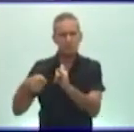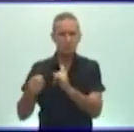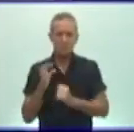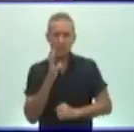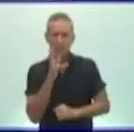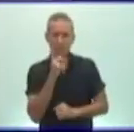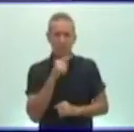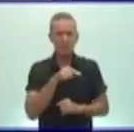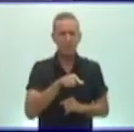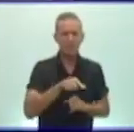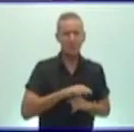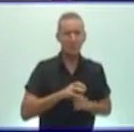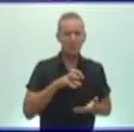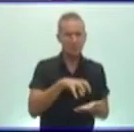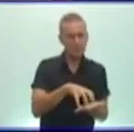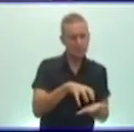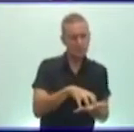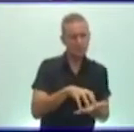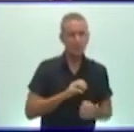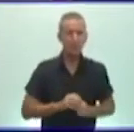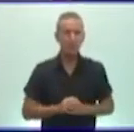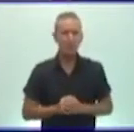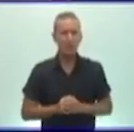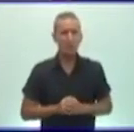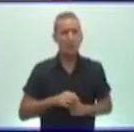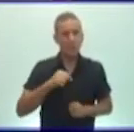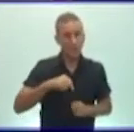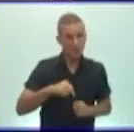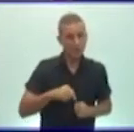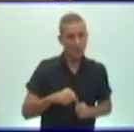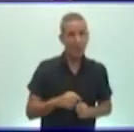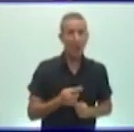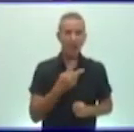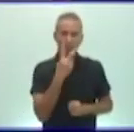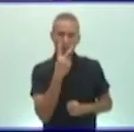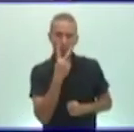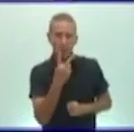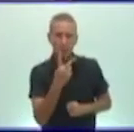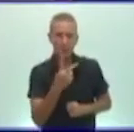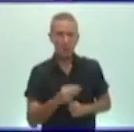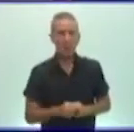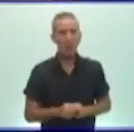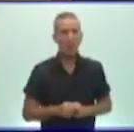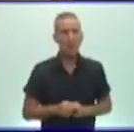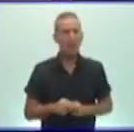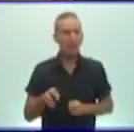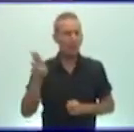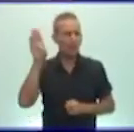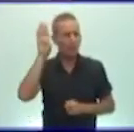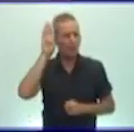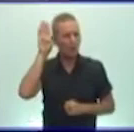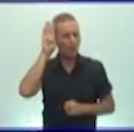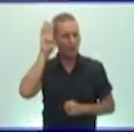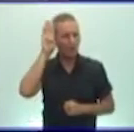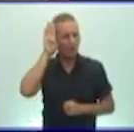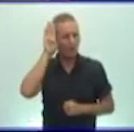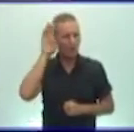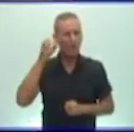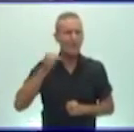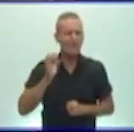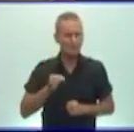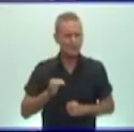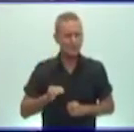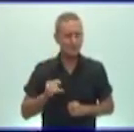a continuación los invito a observar un fragmento de un dibujo animado que seguro identificarán